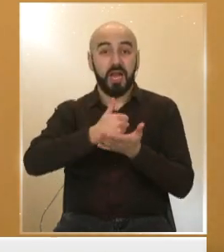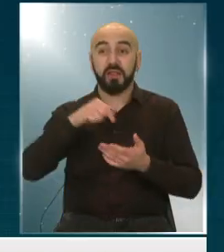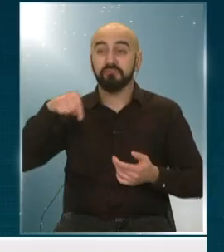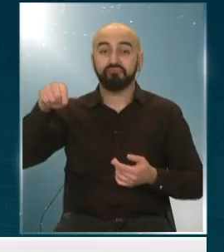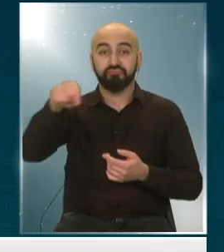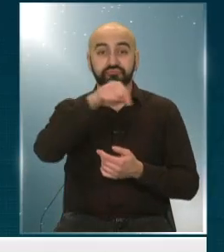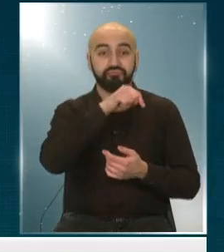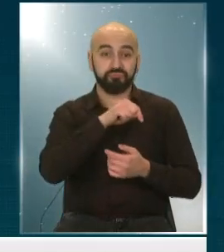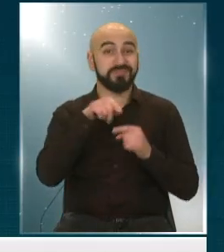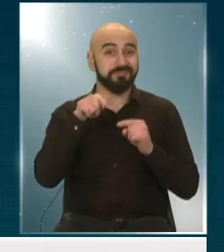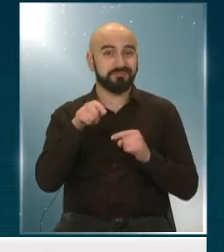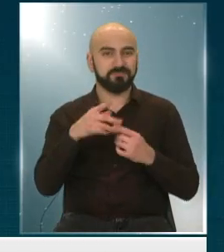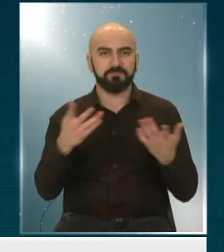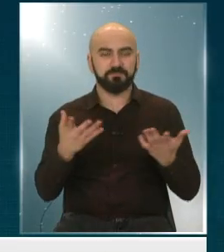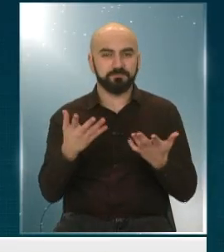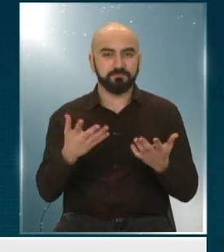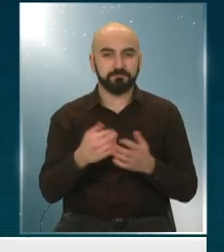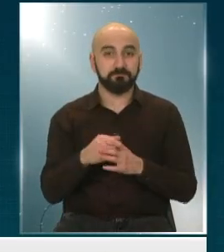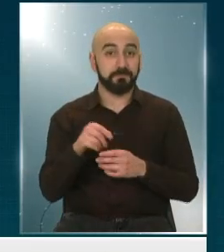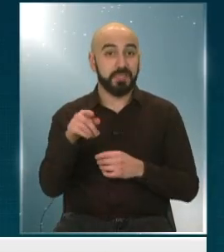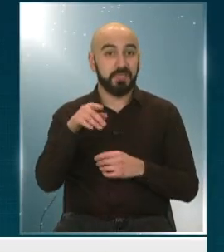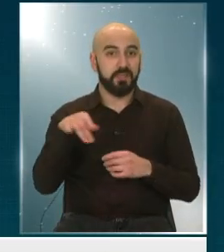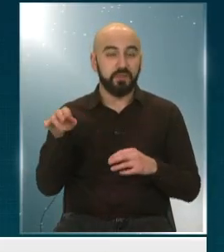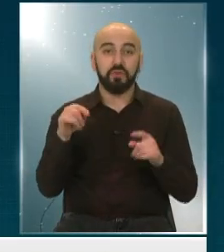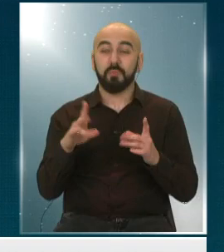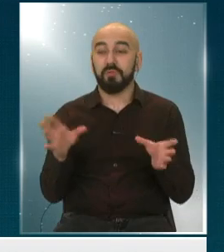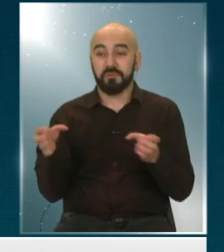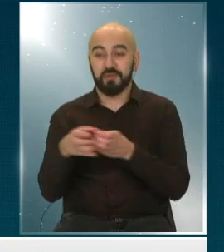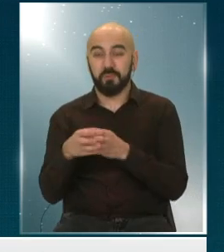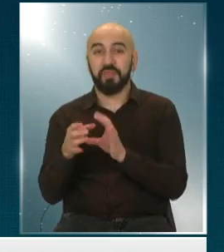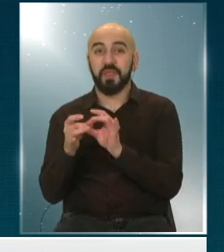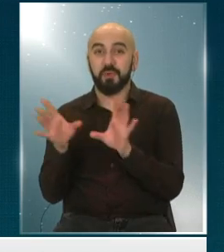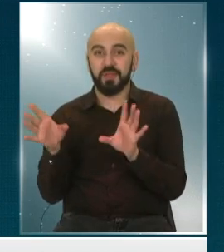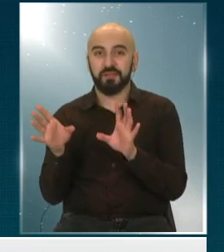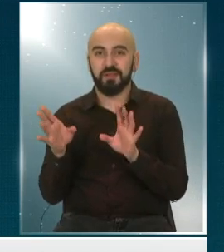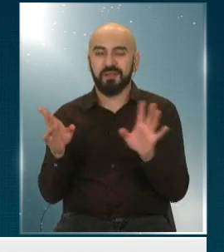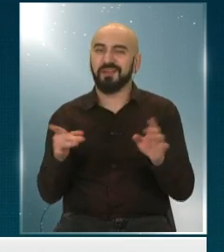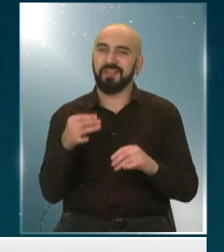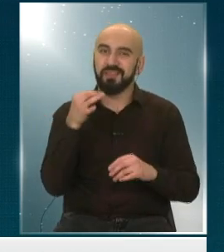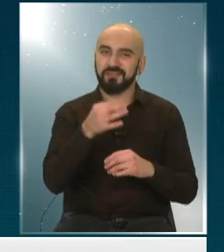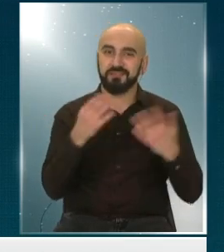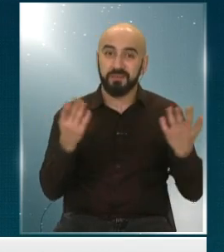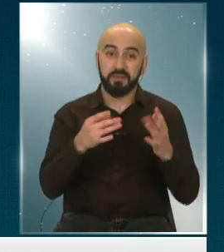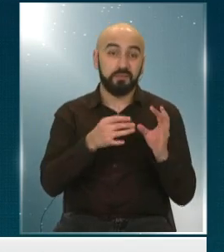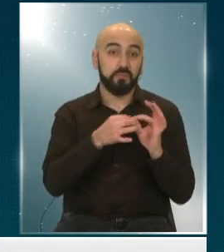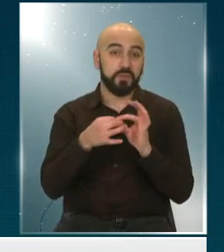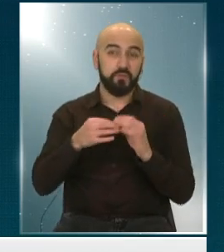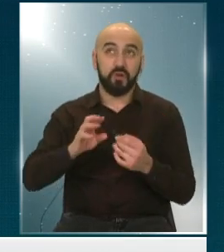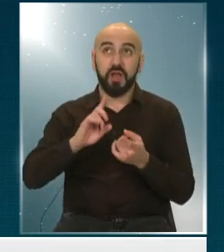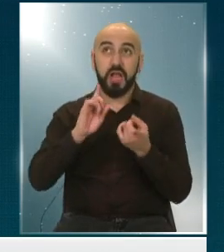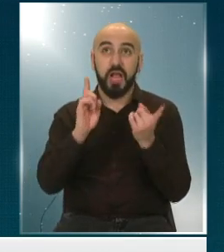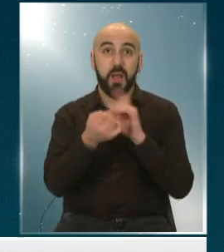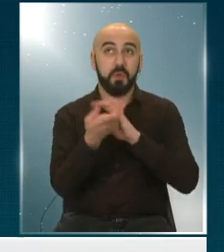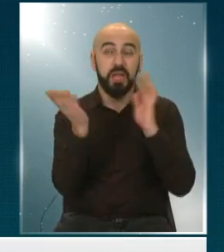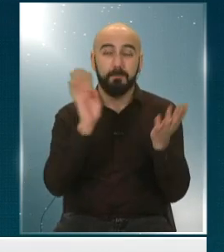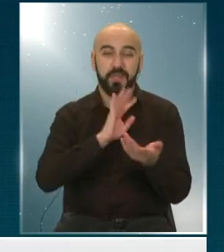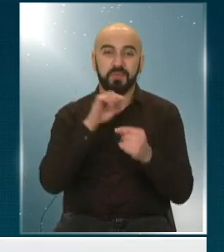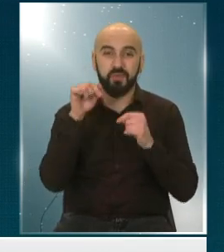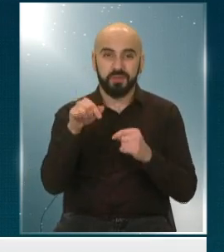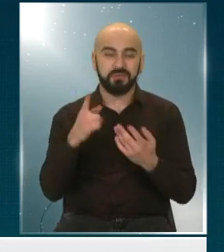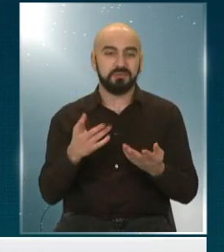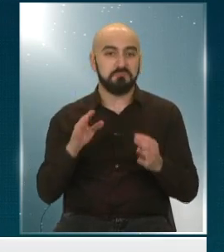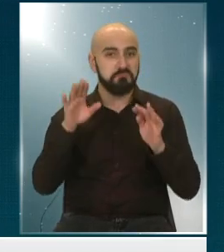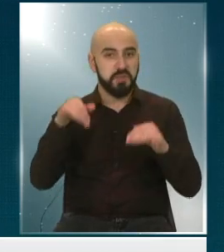Washington, California y Oregón, que son demócratas, lo atribuyen a el cambio climático, que es la misma postura que ha tomado